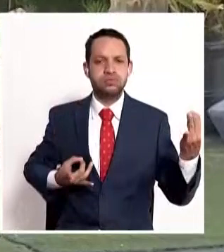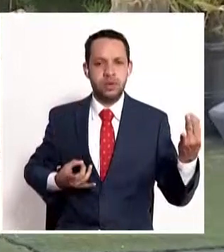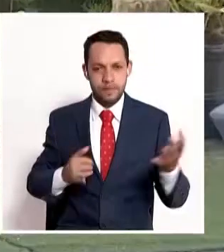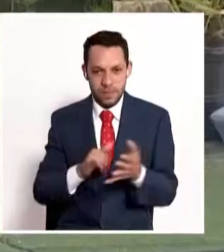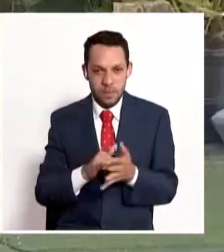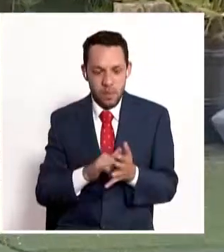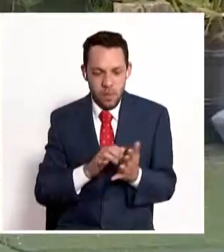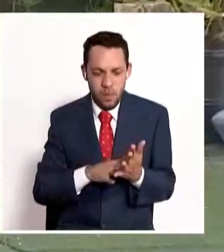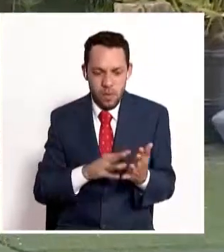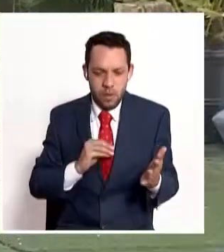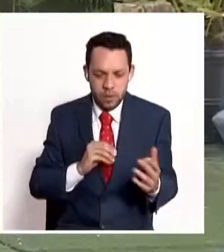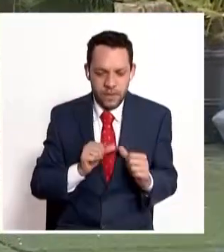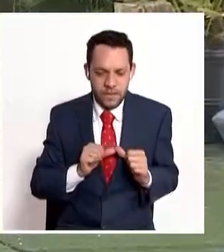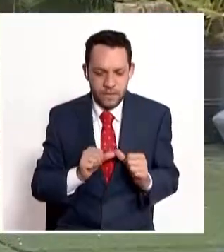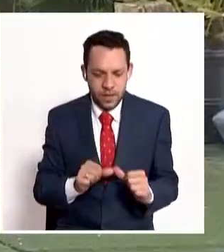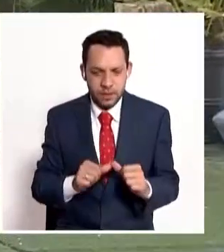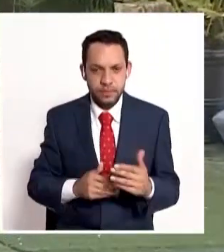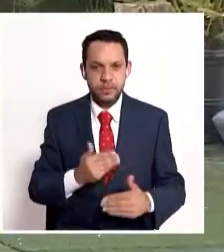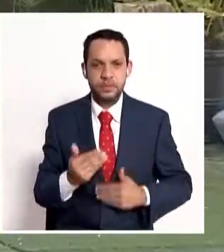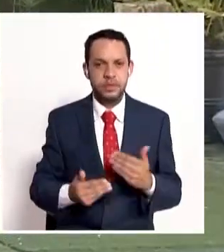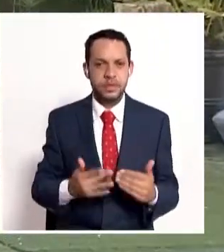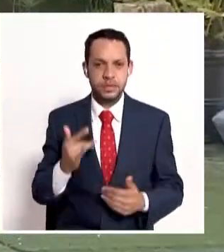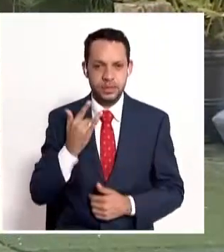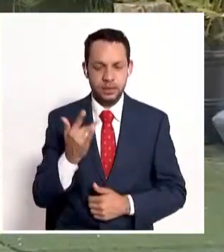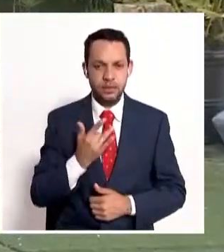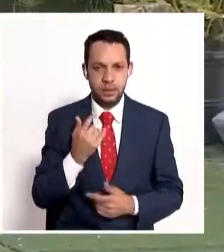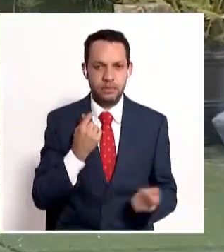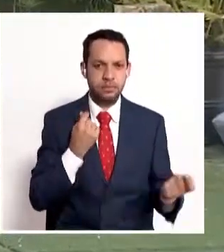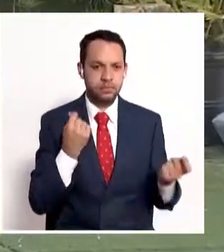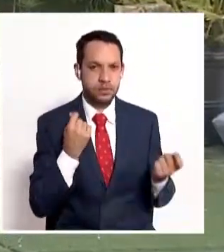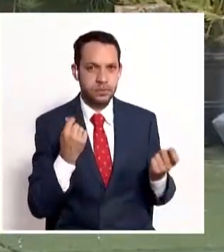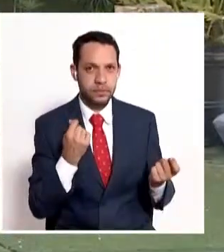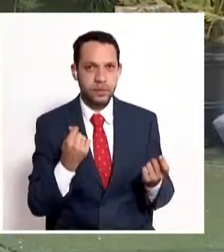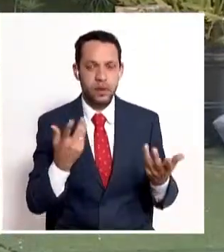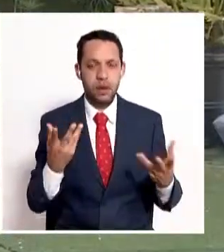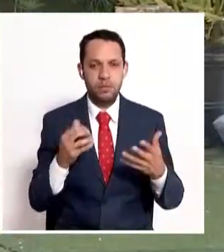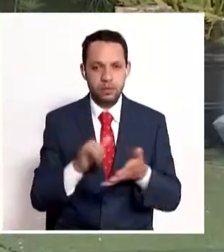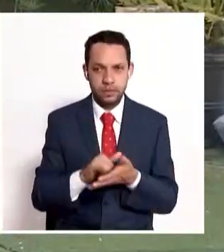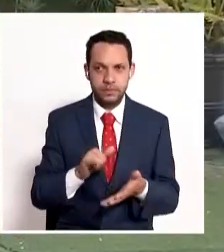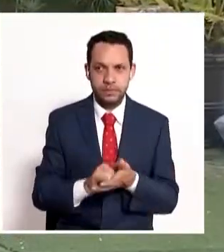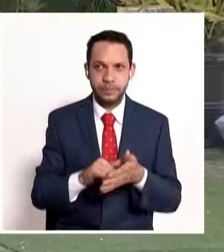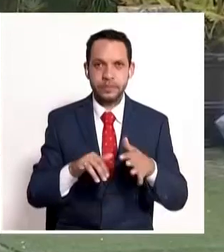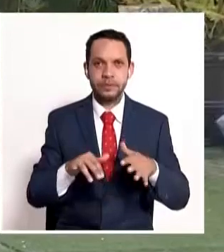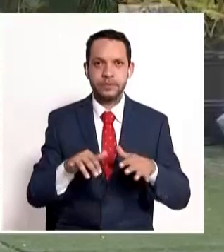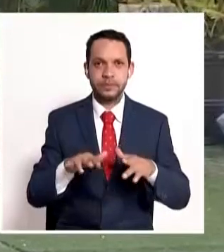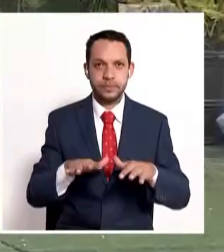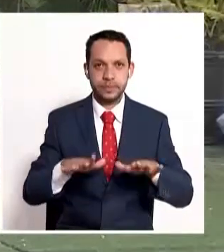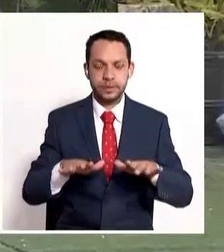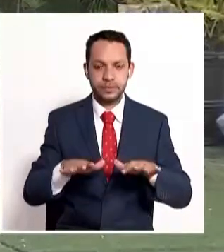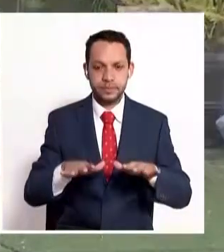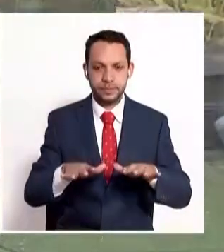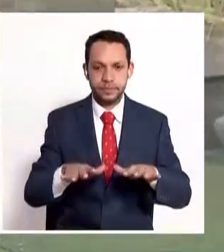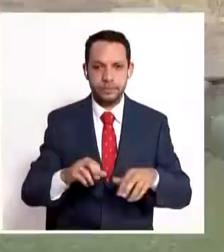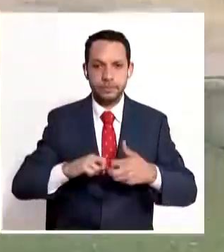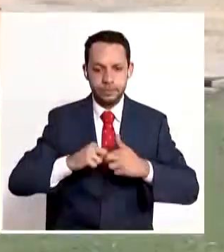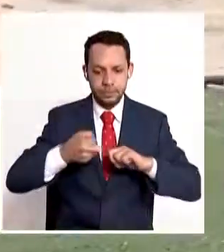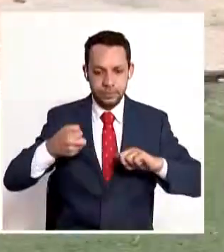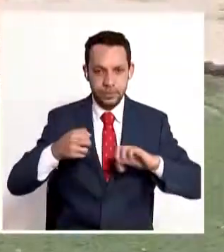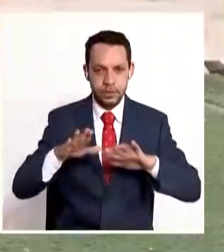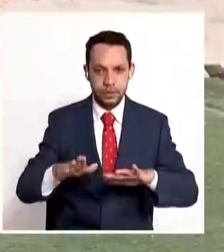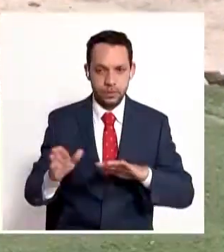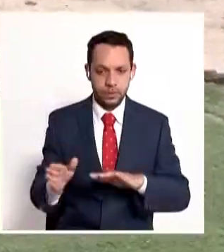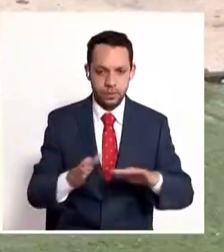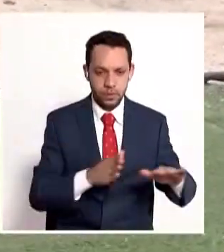bajamos bajamos nuestro centro de gravedad o bajamos nuestras piernas esto va a hacer que sintamos tensión en esta ya